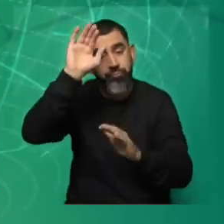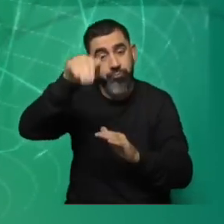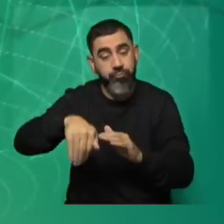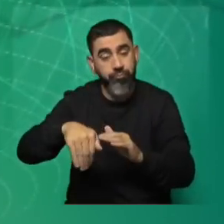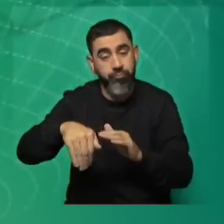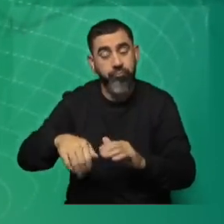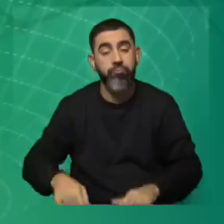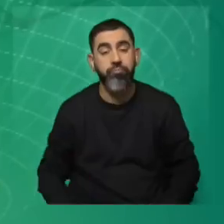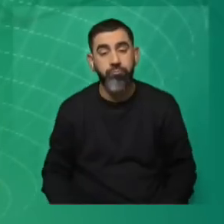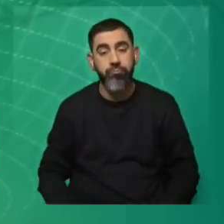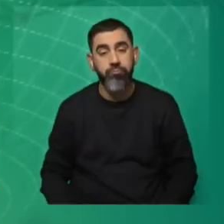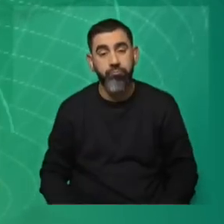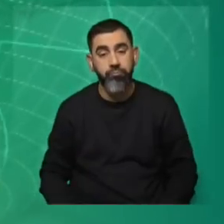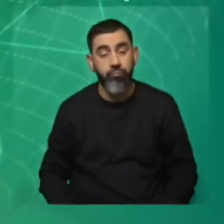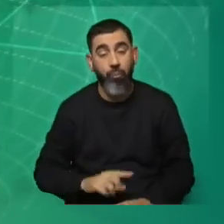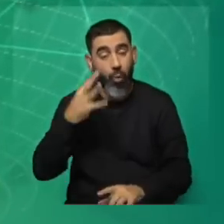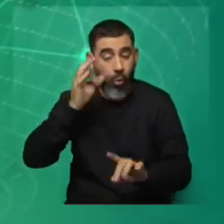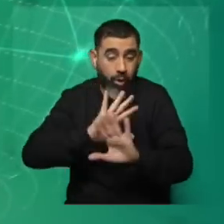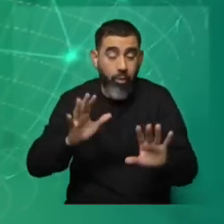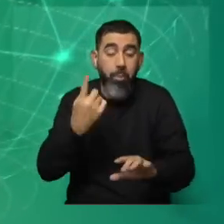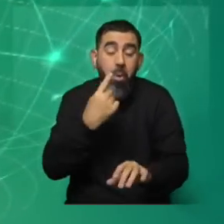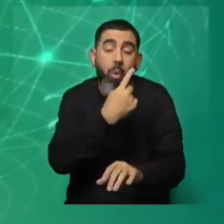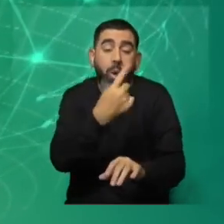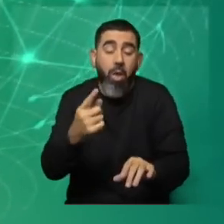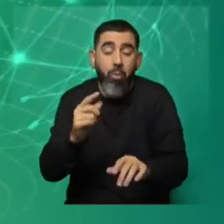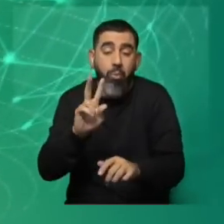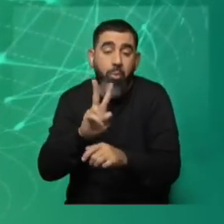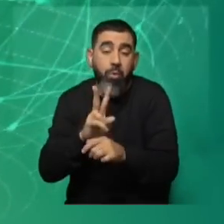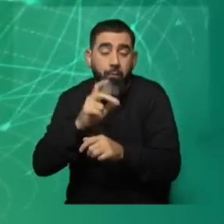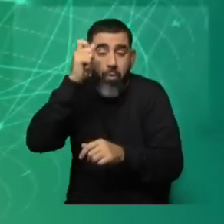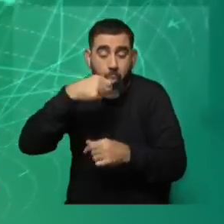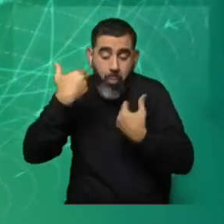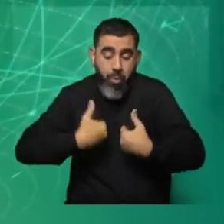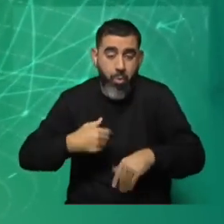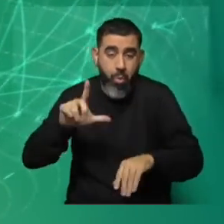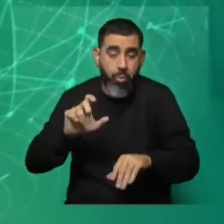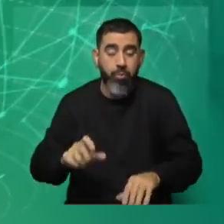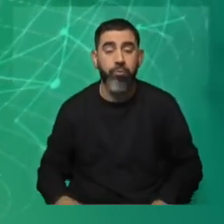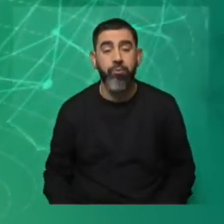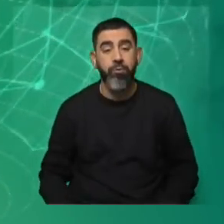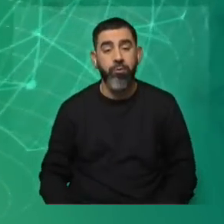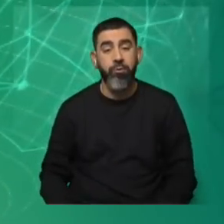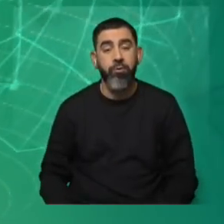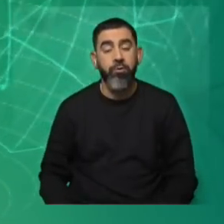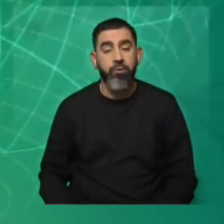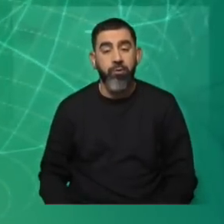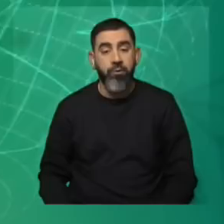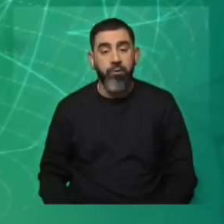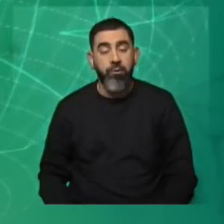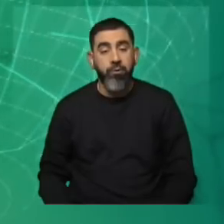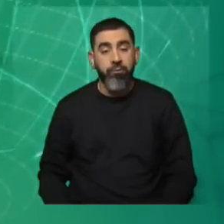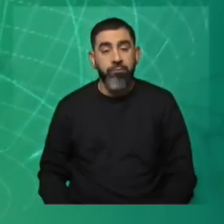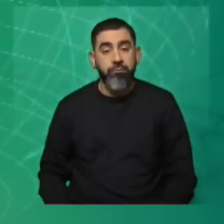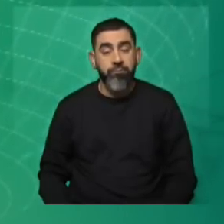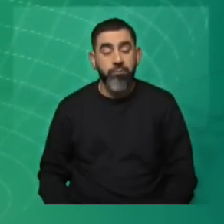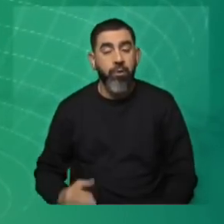en cuanto a la autora no lo creo por supuesto cada uno defiende su posición o su opinión en base